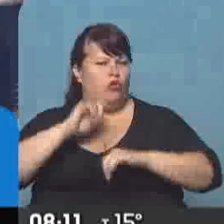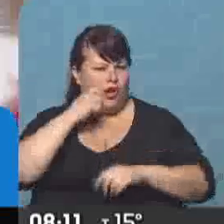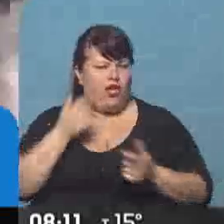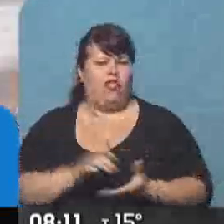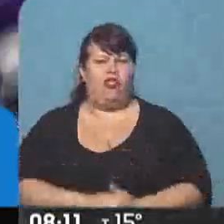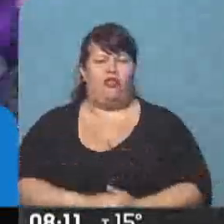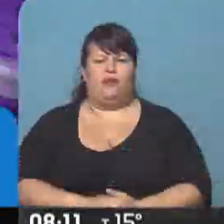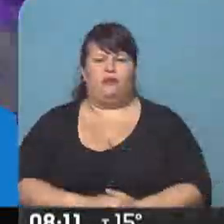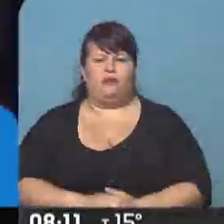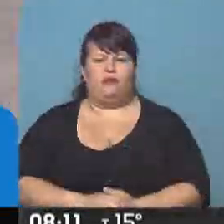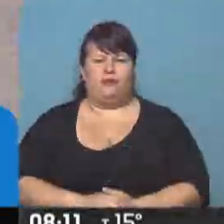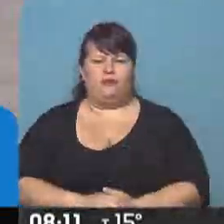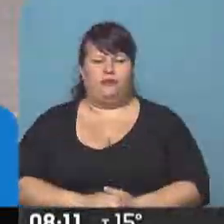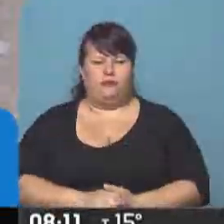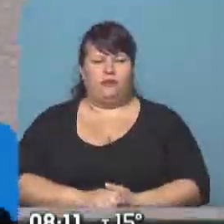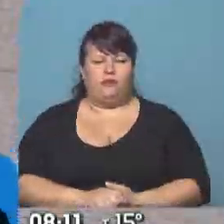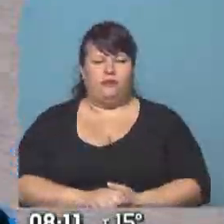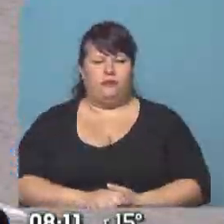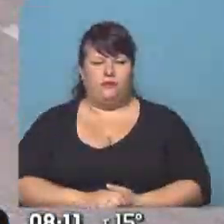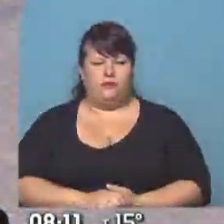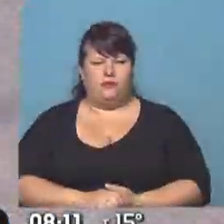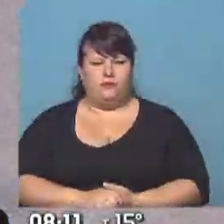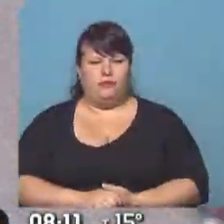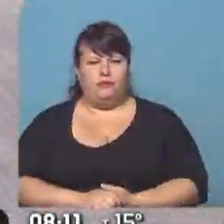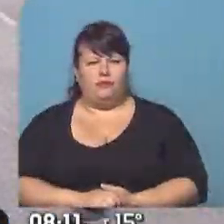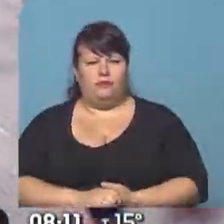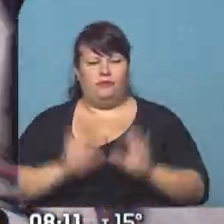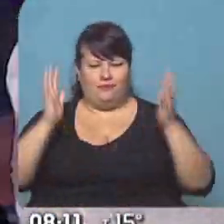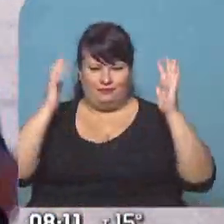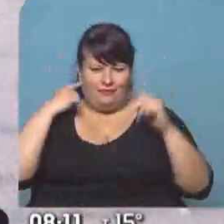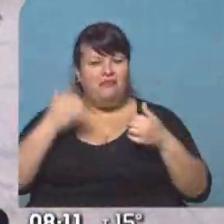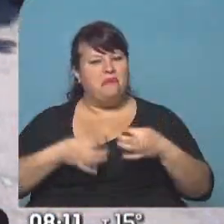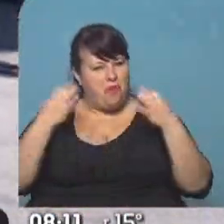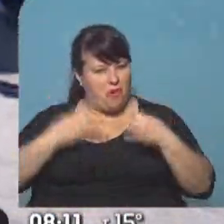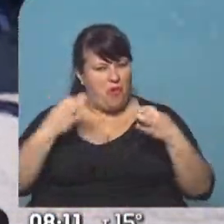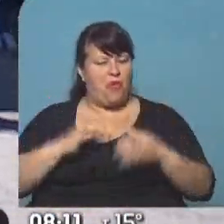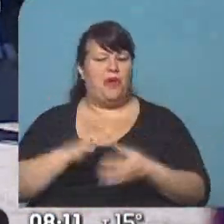tuvimos. Muy bien.